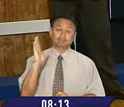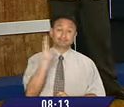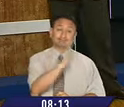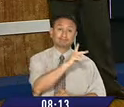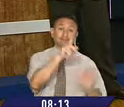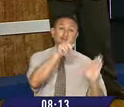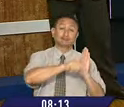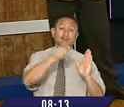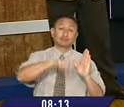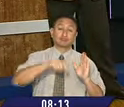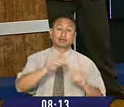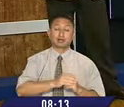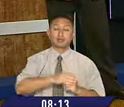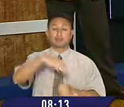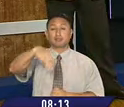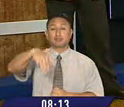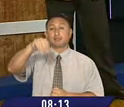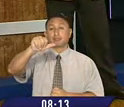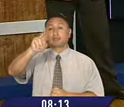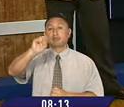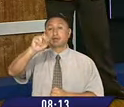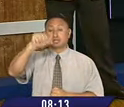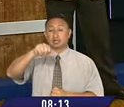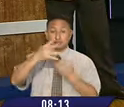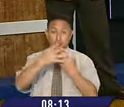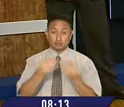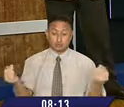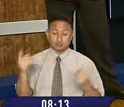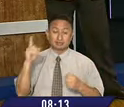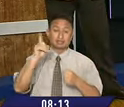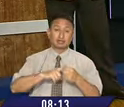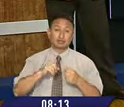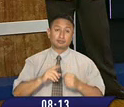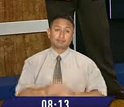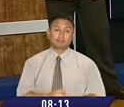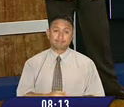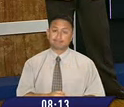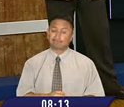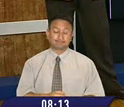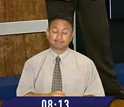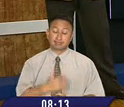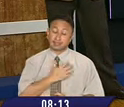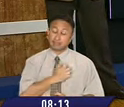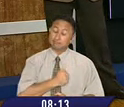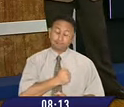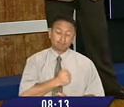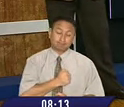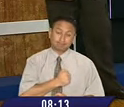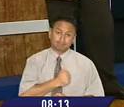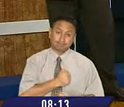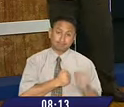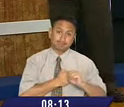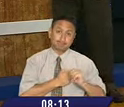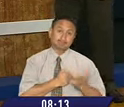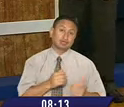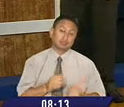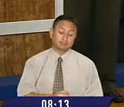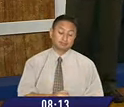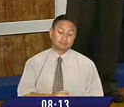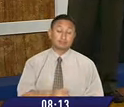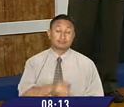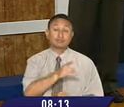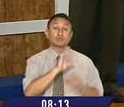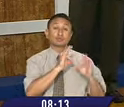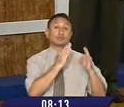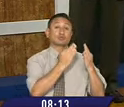María Belén Bernal se encuentra todavía desaparecida en la ciudad de Quito. Qué pena esto, realmente nos da mucho, mucho pesar. Según sus